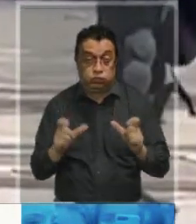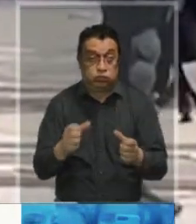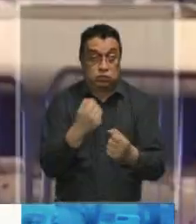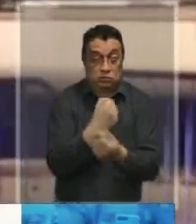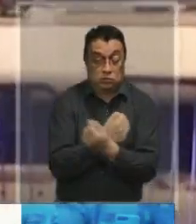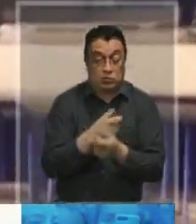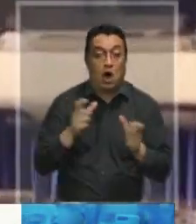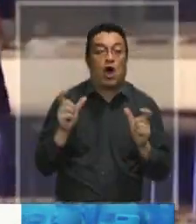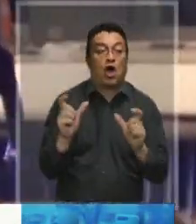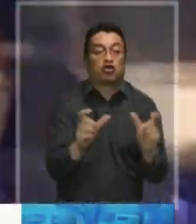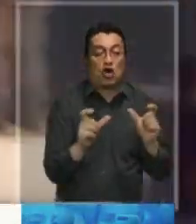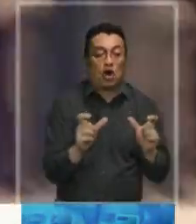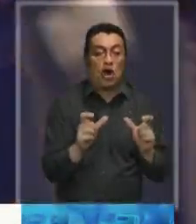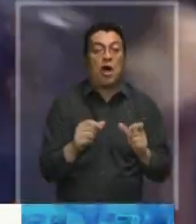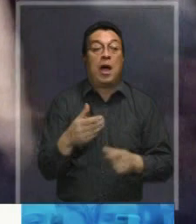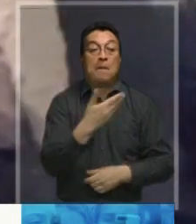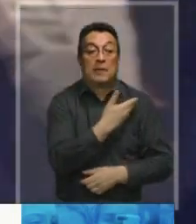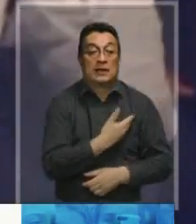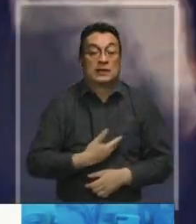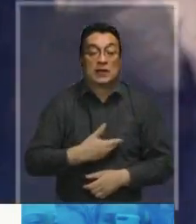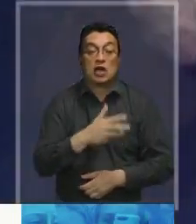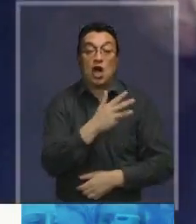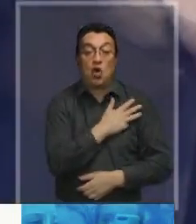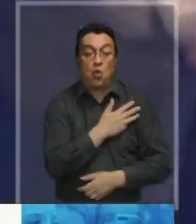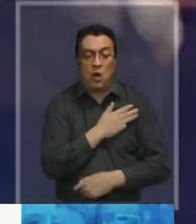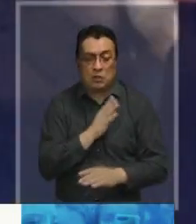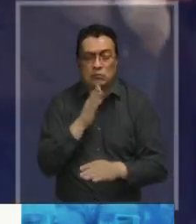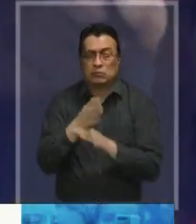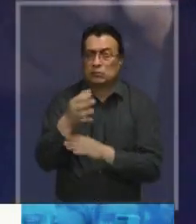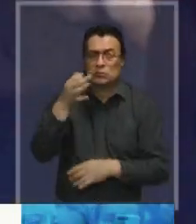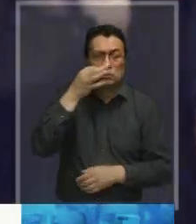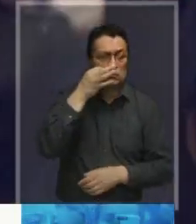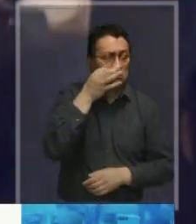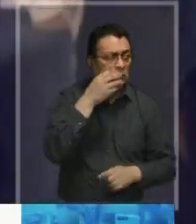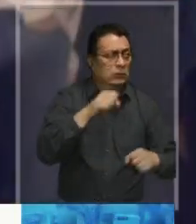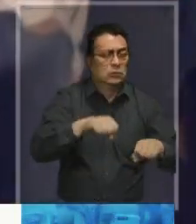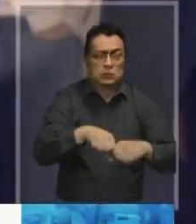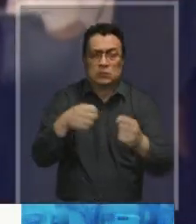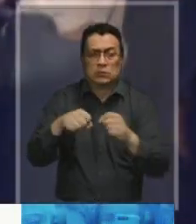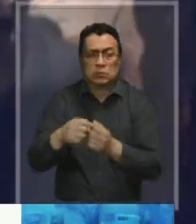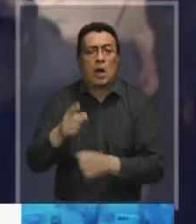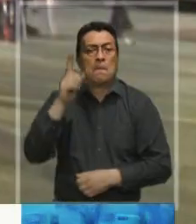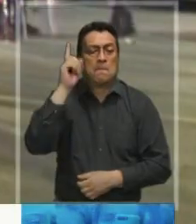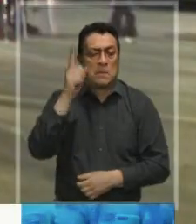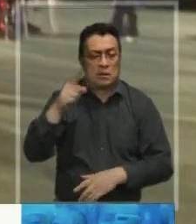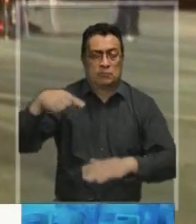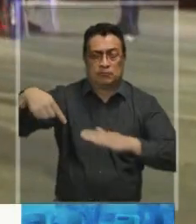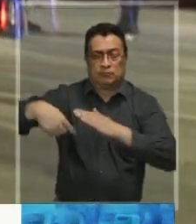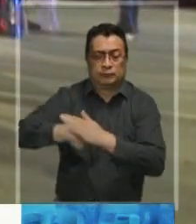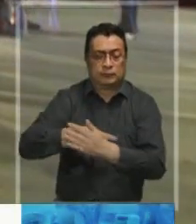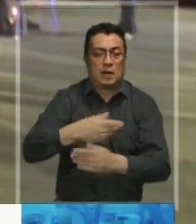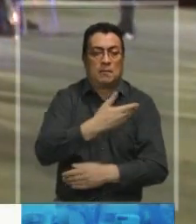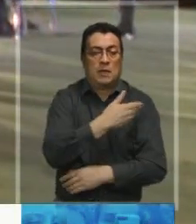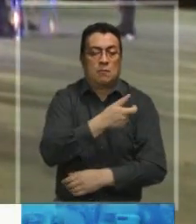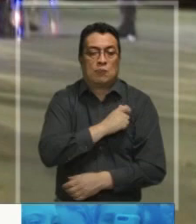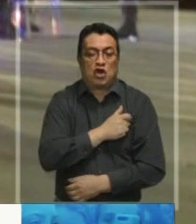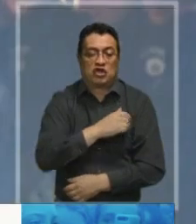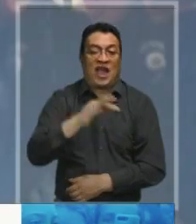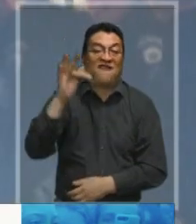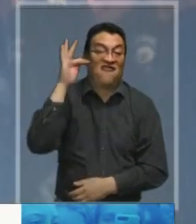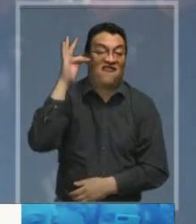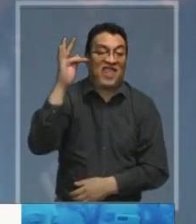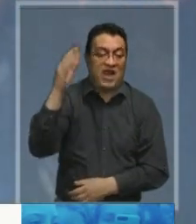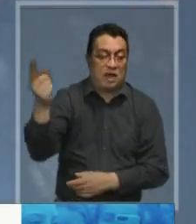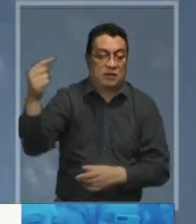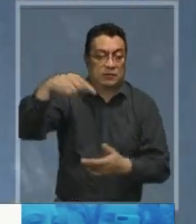El presidente Lula llegó hasta allí a inspeccionar los graves daños, al tiempo que ordenó la intervención federal en la seguridad y las policías del Estado